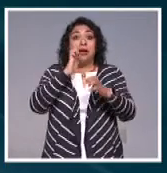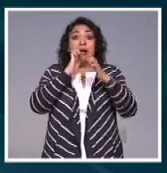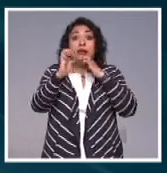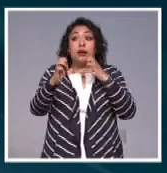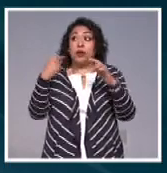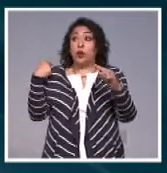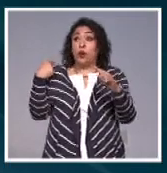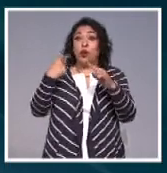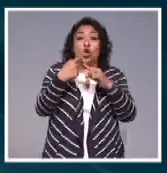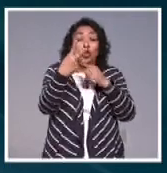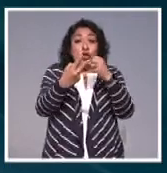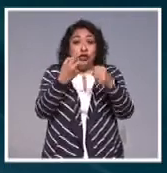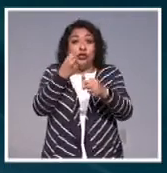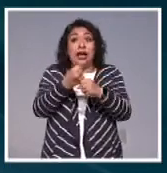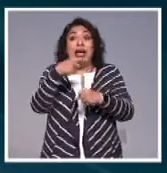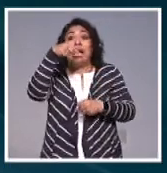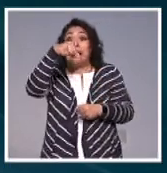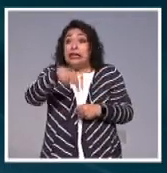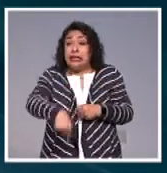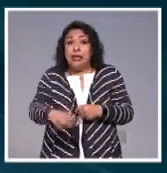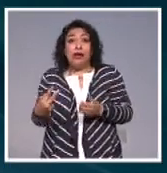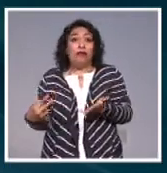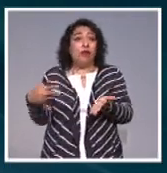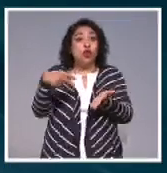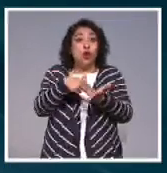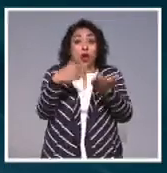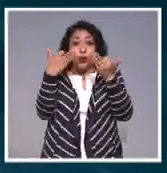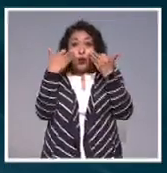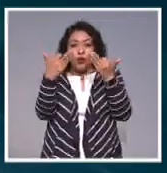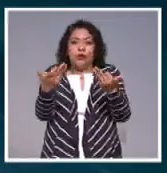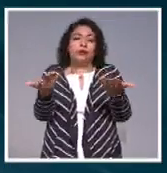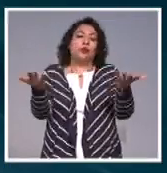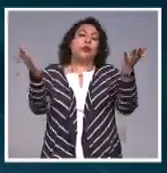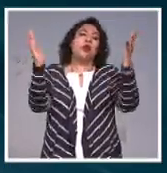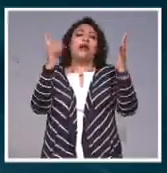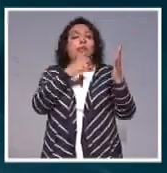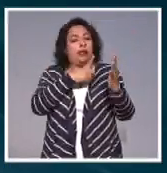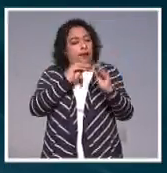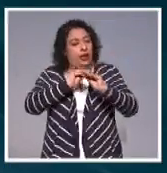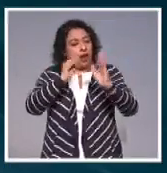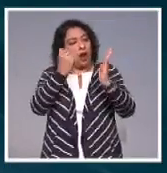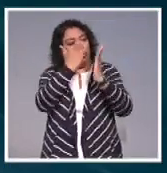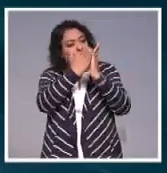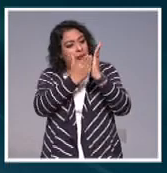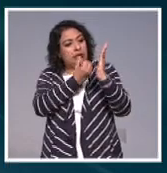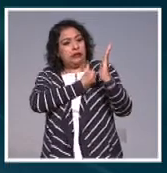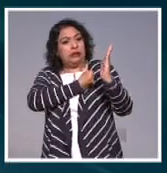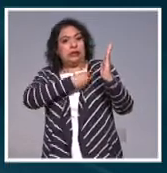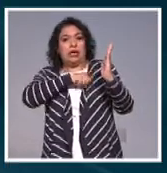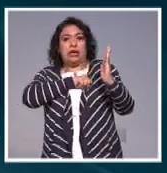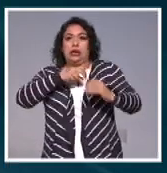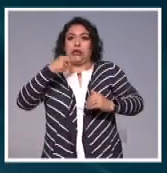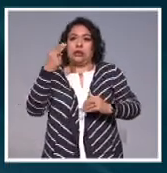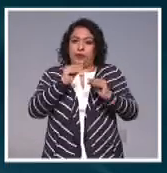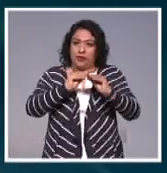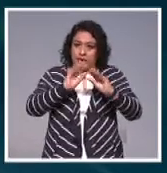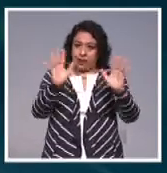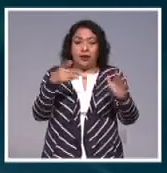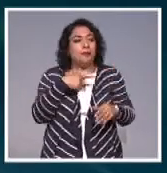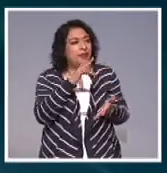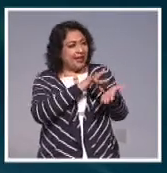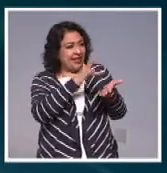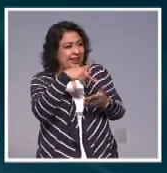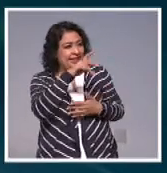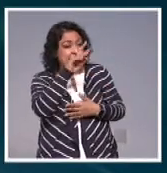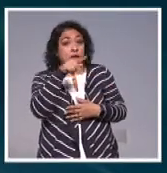entrevista después de 2 años que realizamos de manera presencial y obviamente con todas las medidas sanitarias requeridas. Muchas Laura,